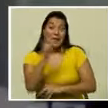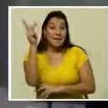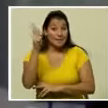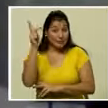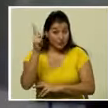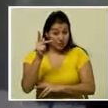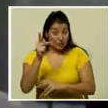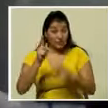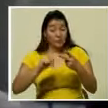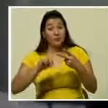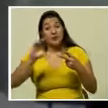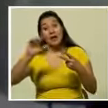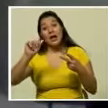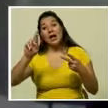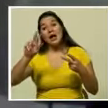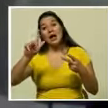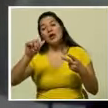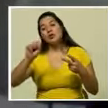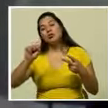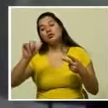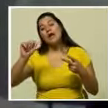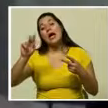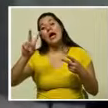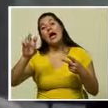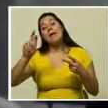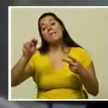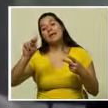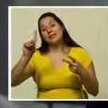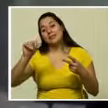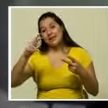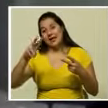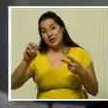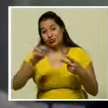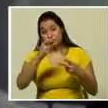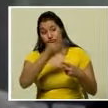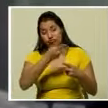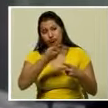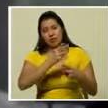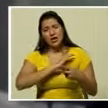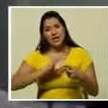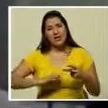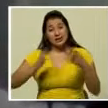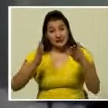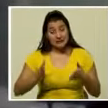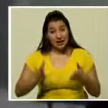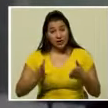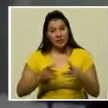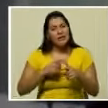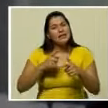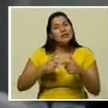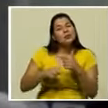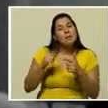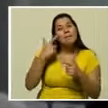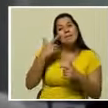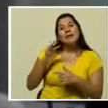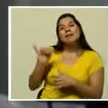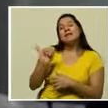que asumen puestos en el directorio político con el aval del gobierno, del partido